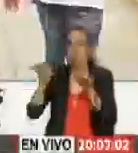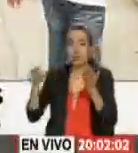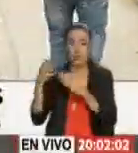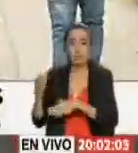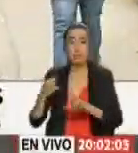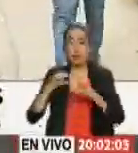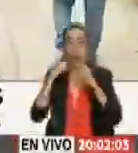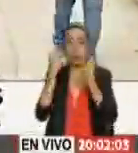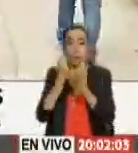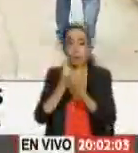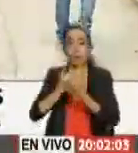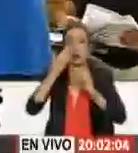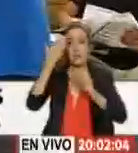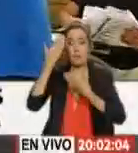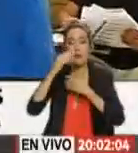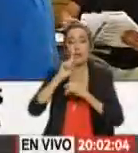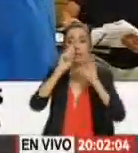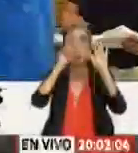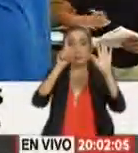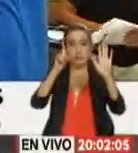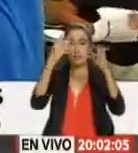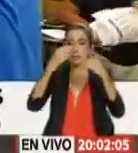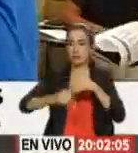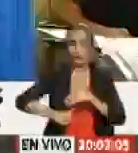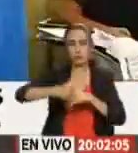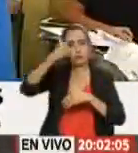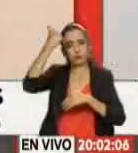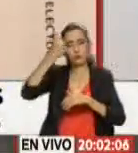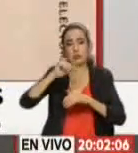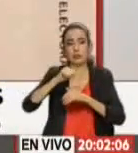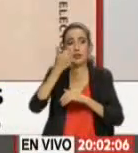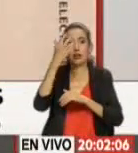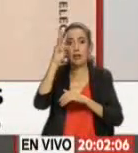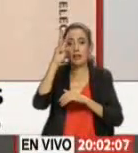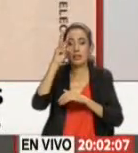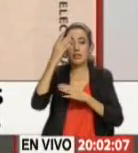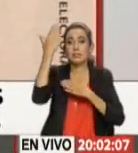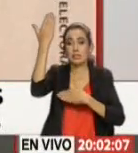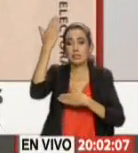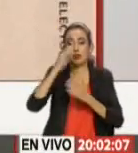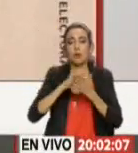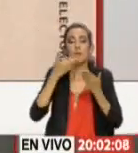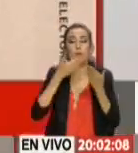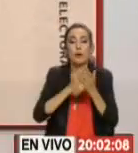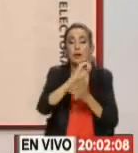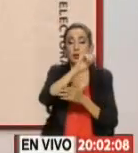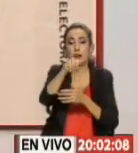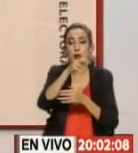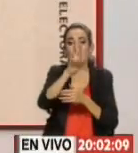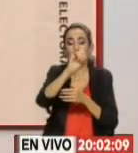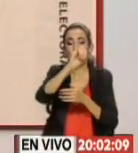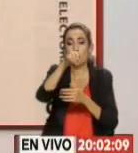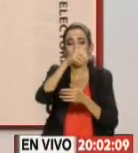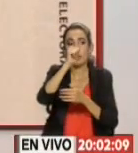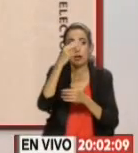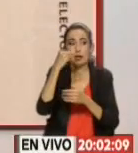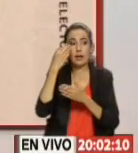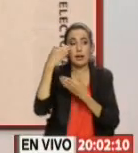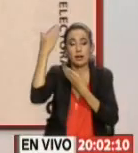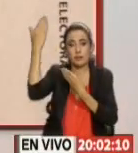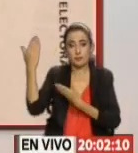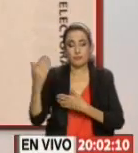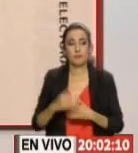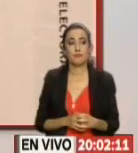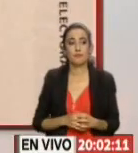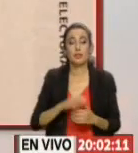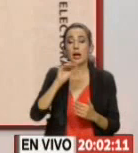Cristiano, Madera de Guerrero y Aliados obtuvo 16 alcaldías. En Juján, por ejemplo, obtuvo la alcaldía Ángel Herrera, mientras